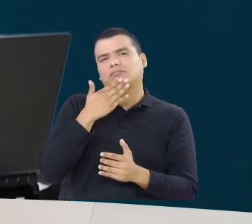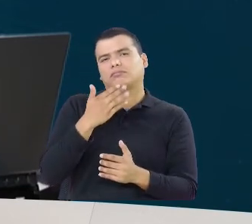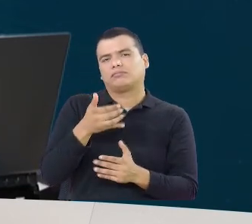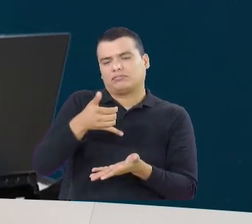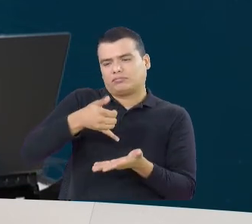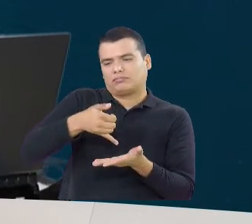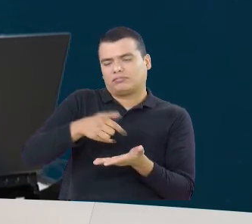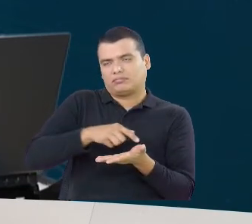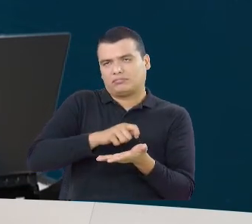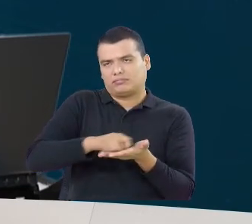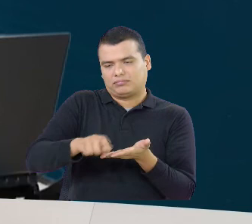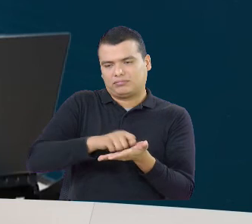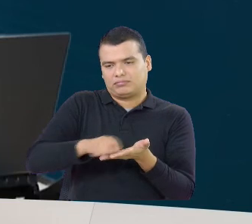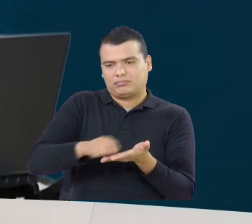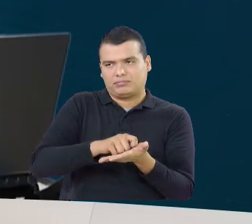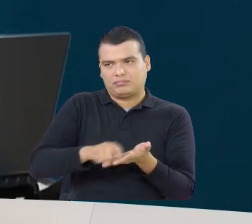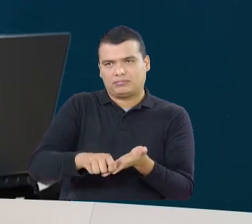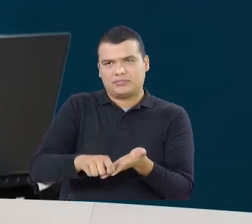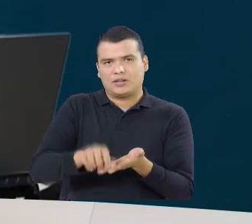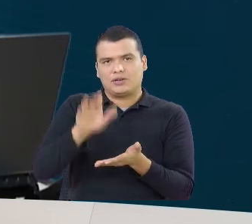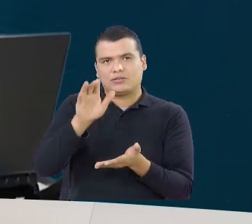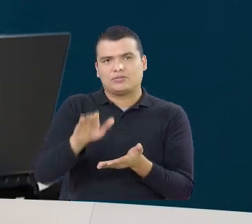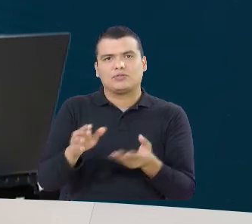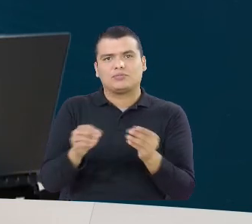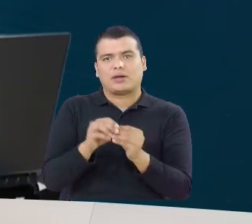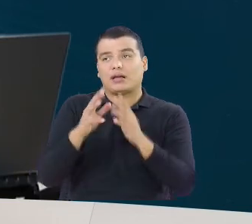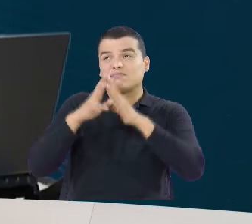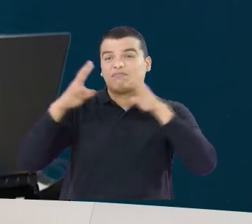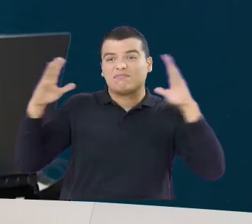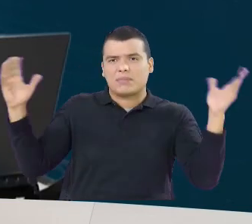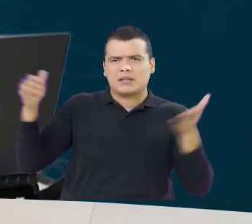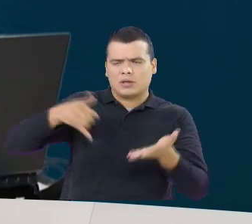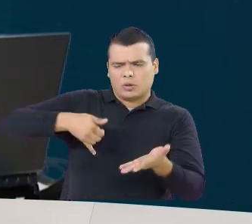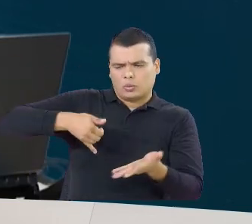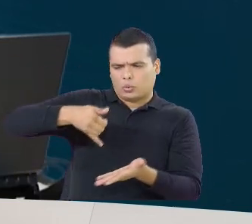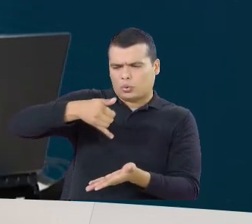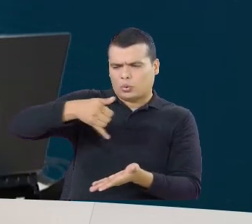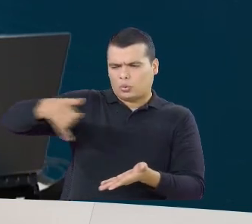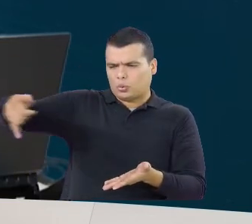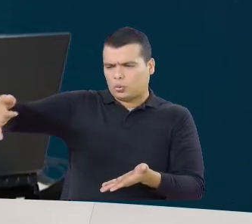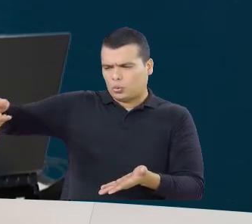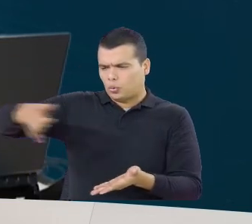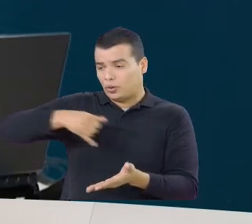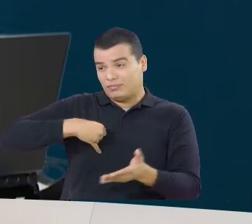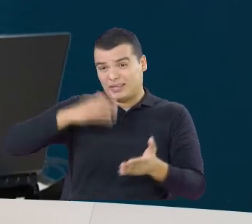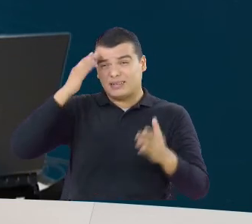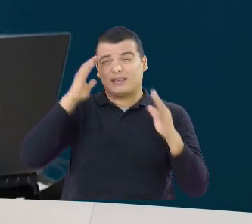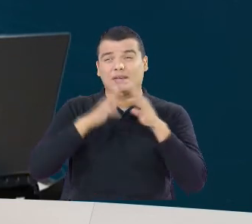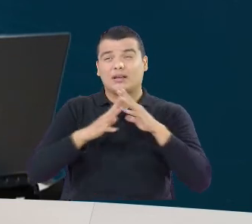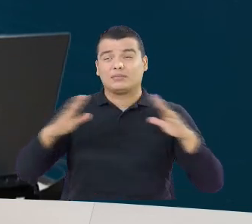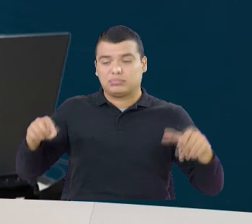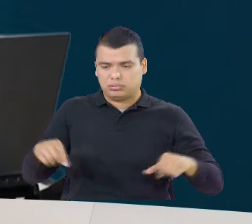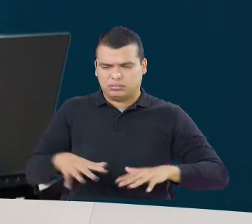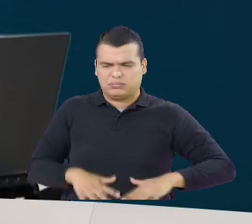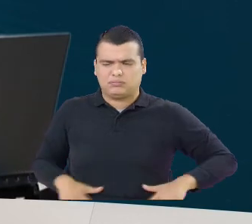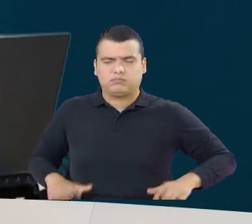lapicero. Y el espacio, que una máquina de corte láser, si ustedes han ido donde las tienen, ocupa mucho